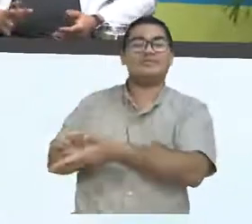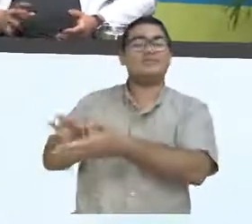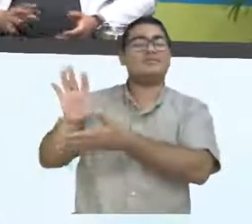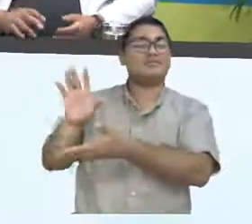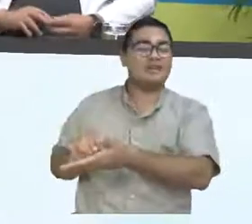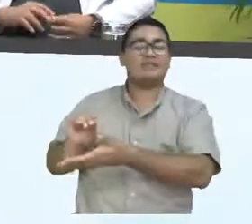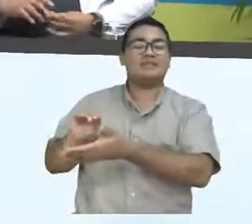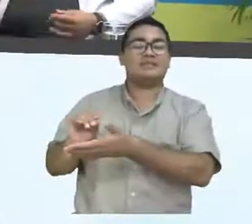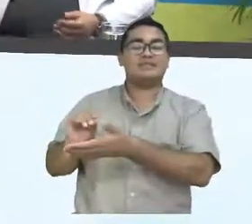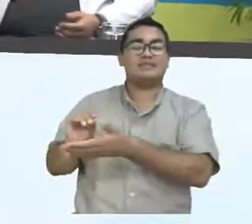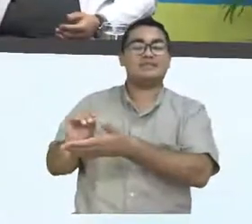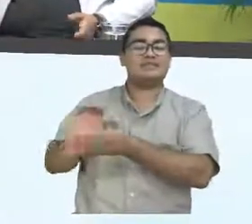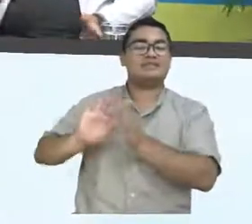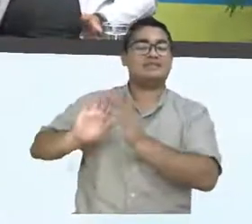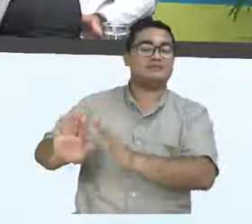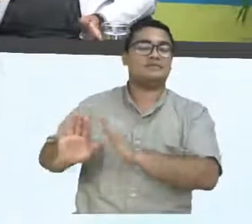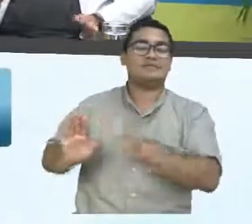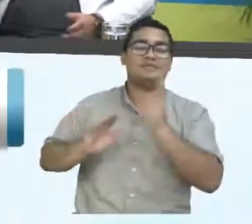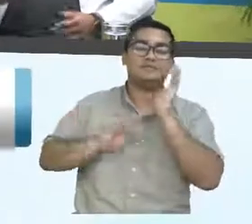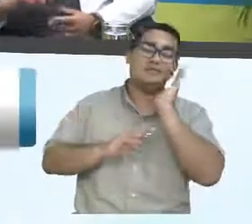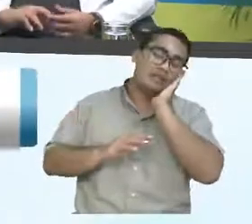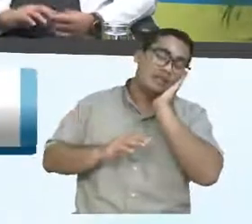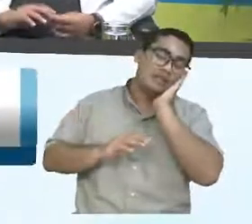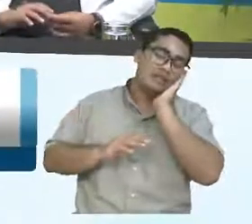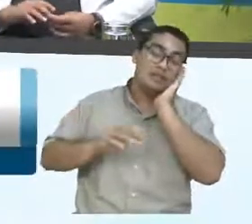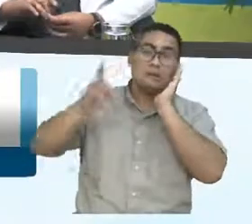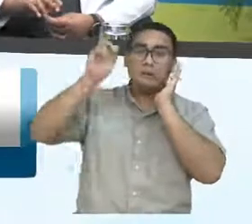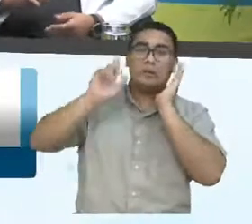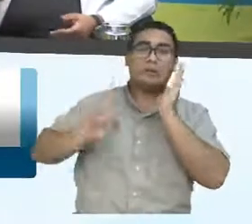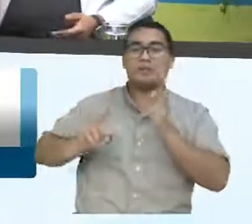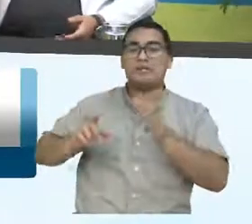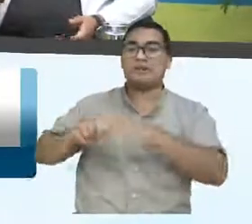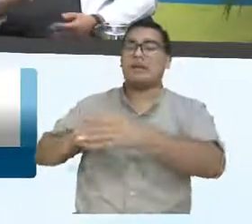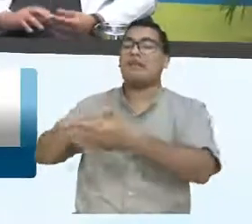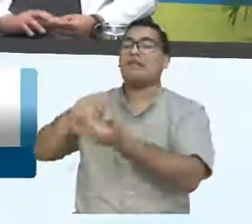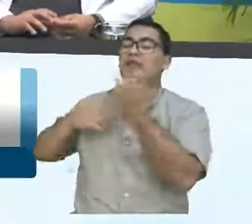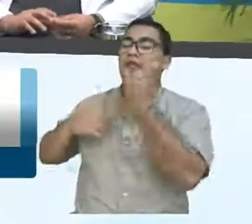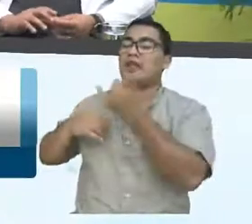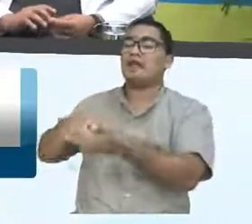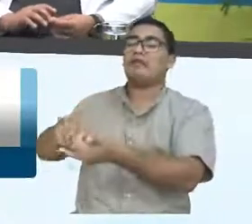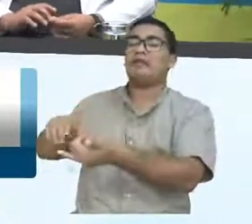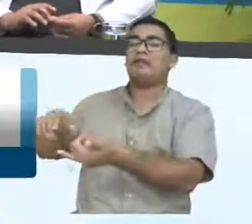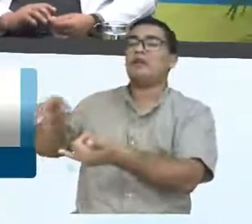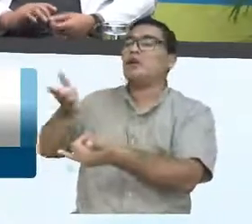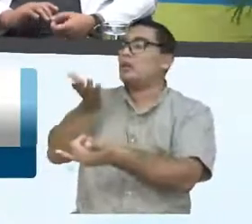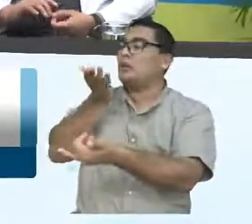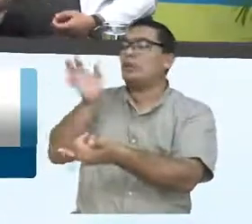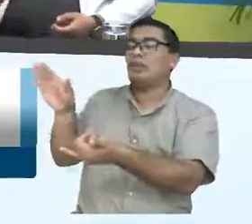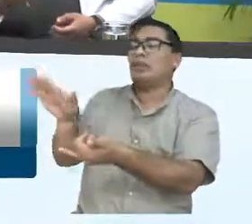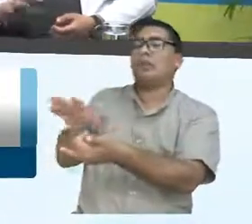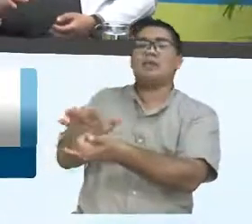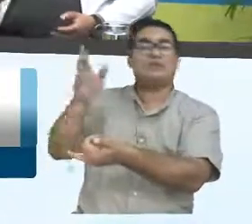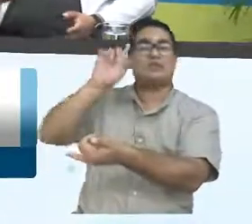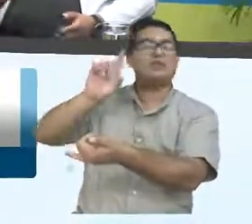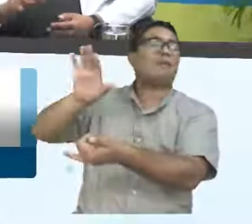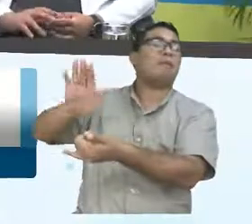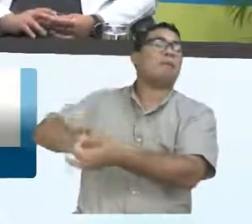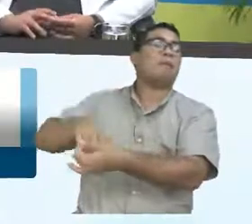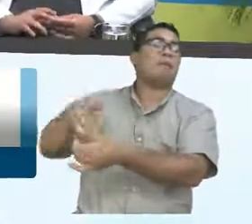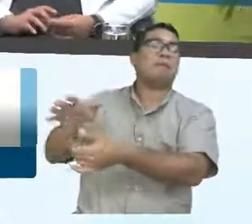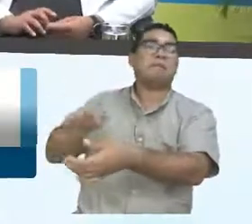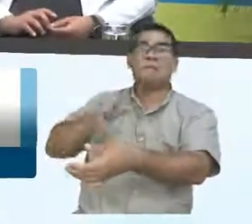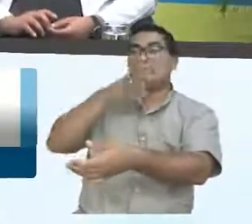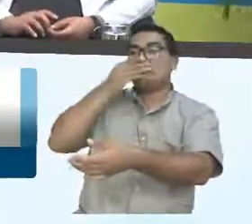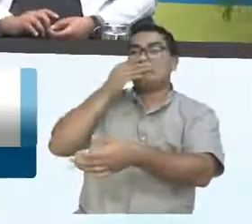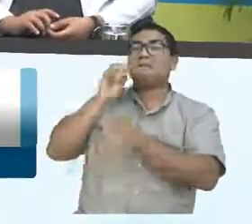el despertador si pasó algún animal por ahí o cae la ventana polvo que puede provocar